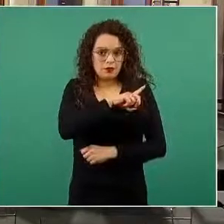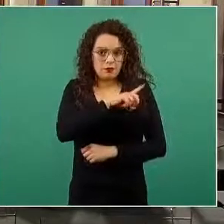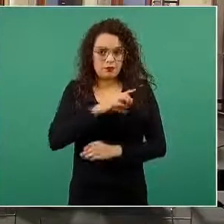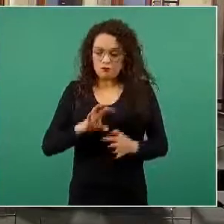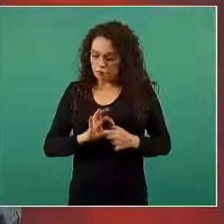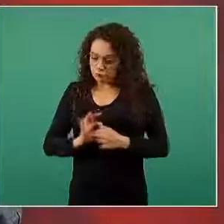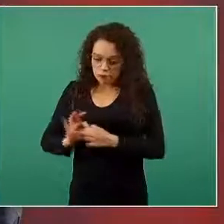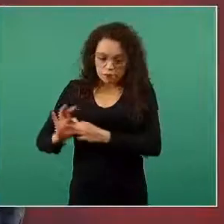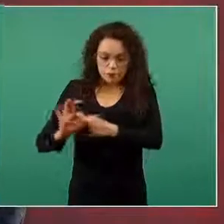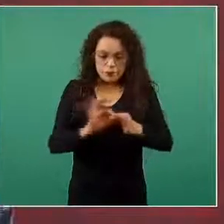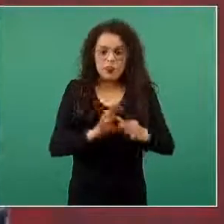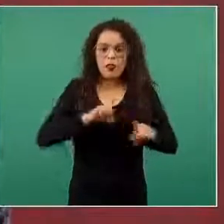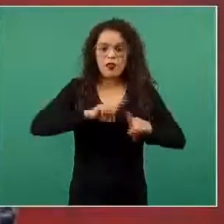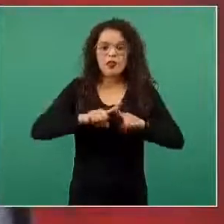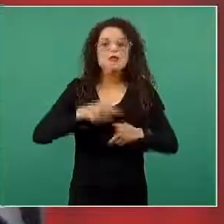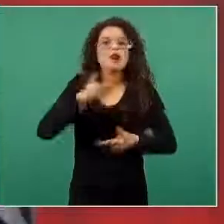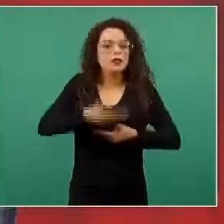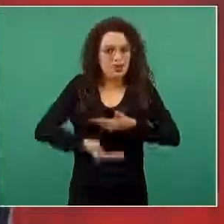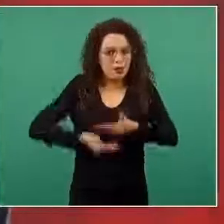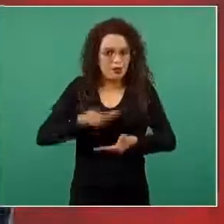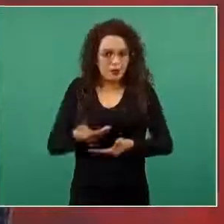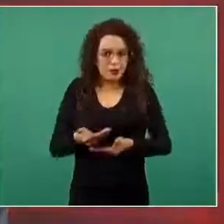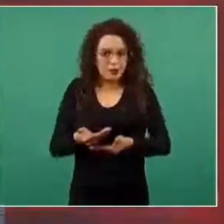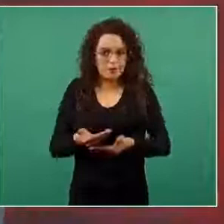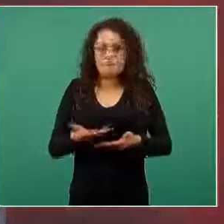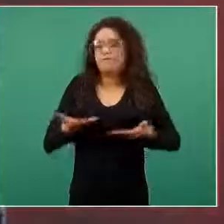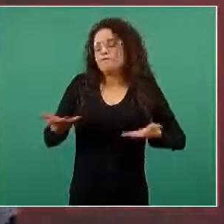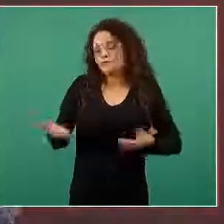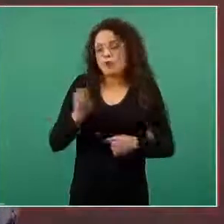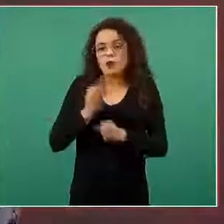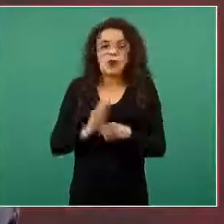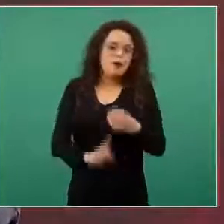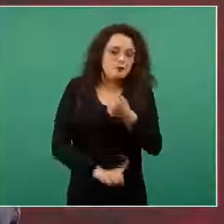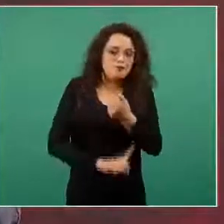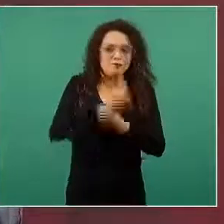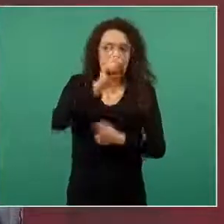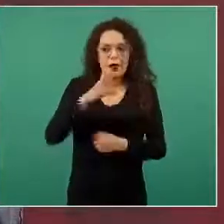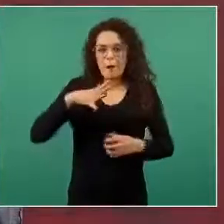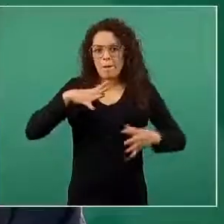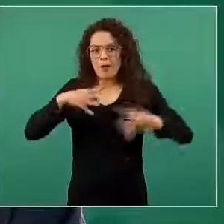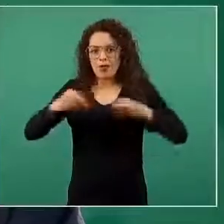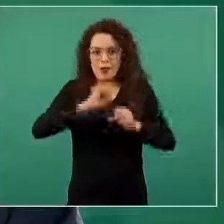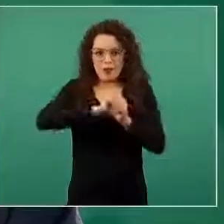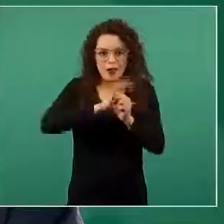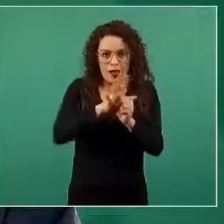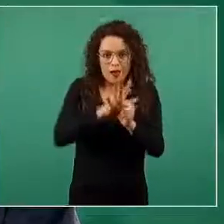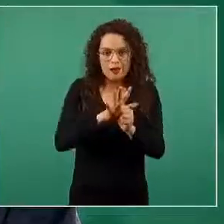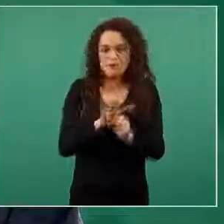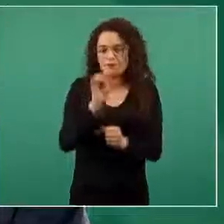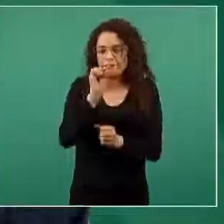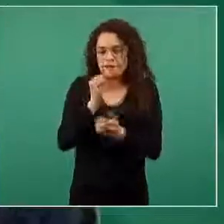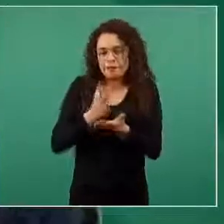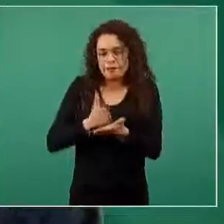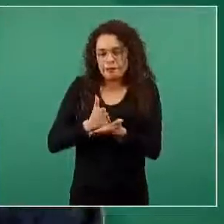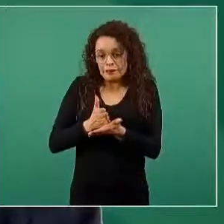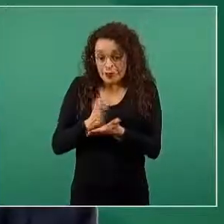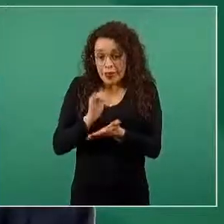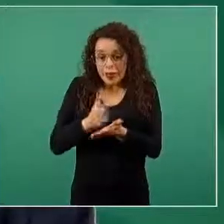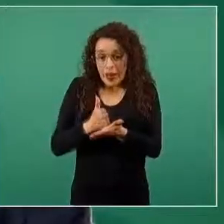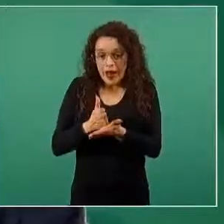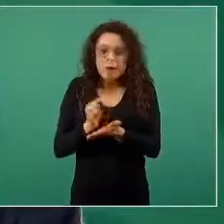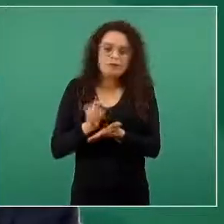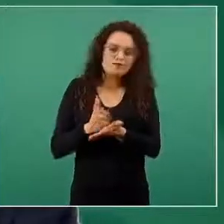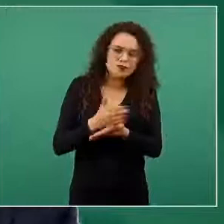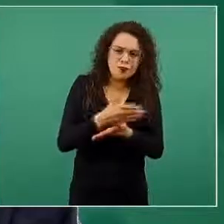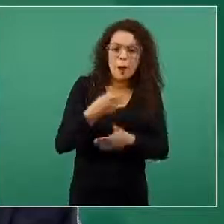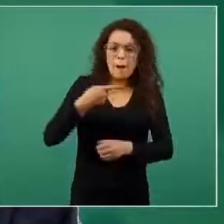de servicios. Desde luego la pandemia de COVID nos desvió un poco del rumbo, pero no del todo, y como precisamente señaló